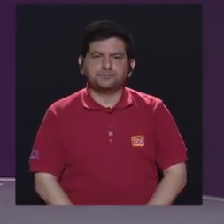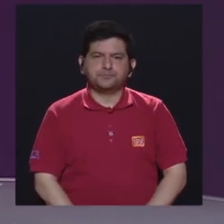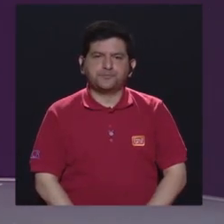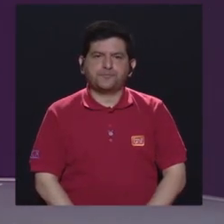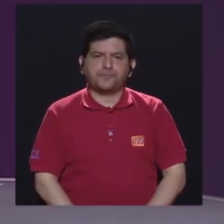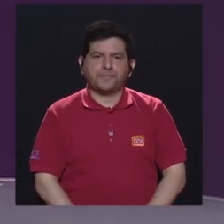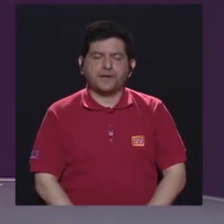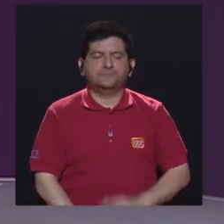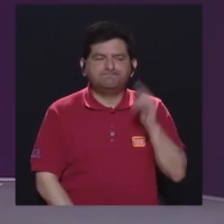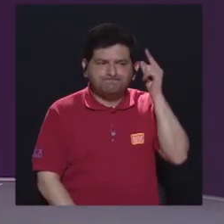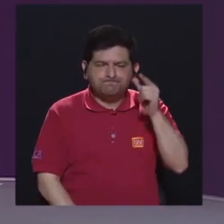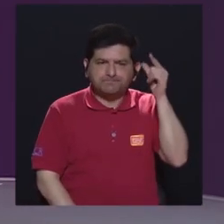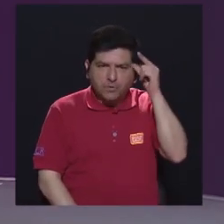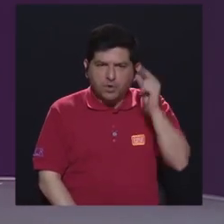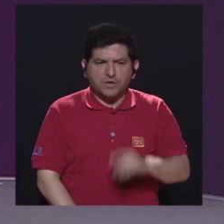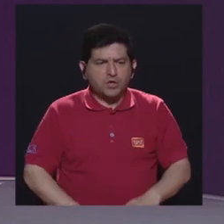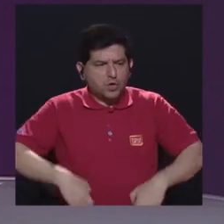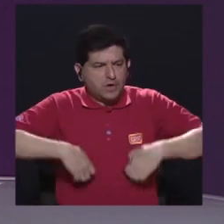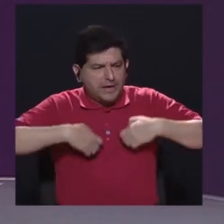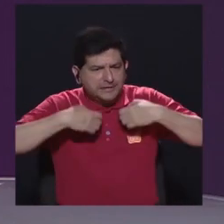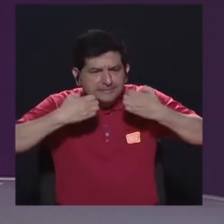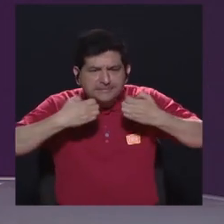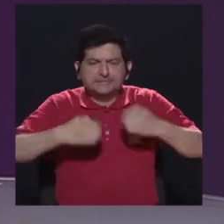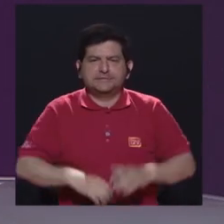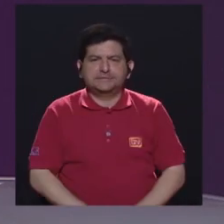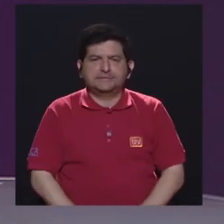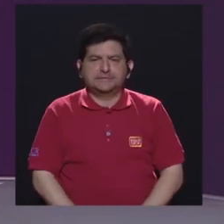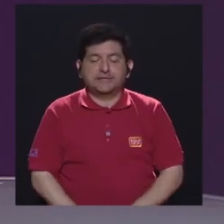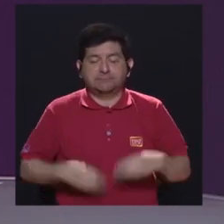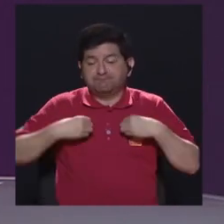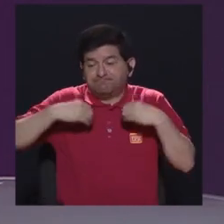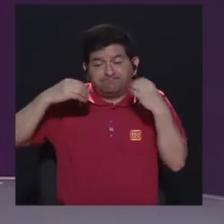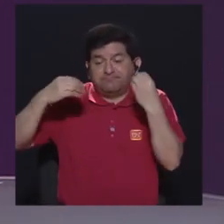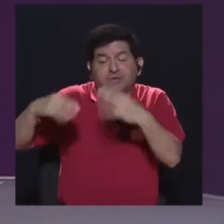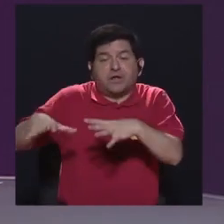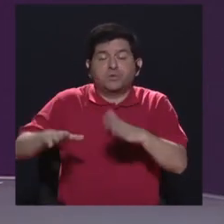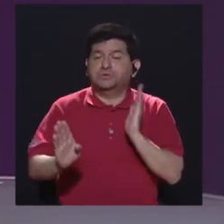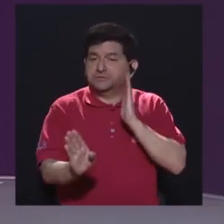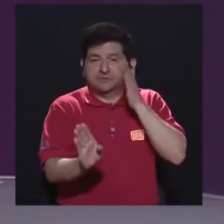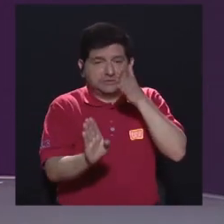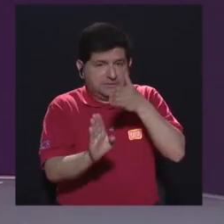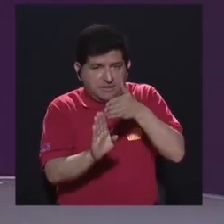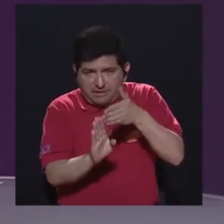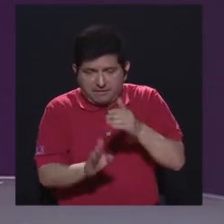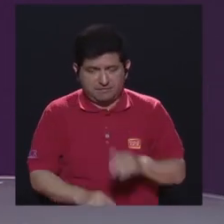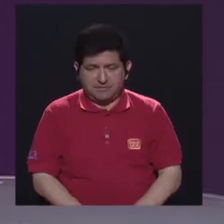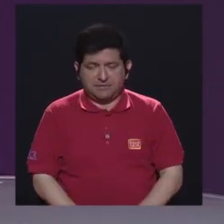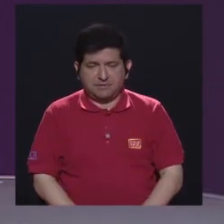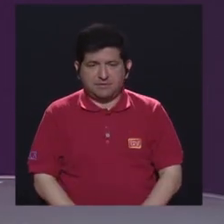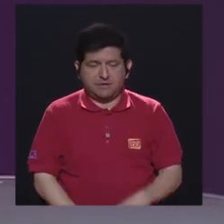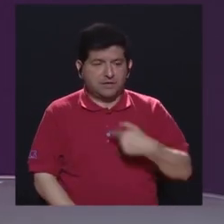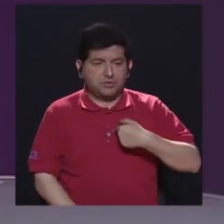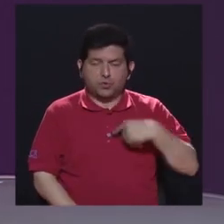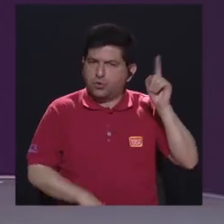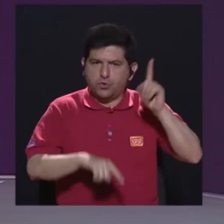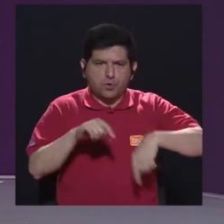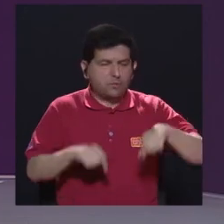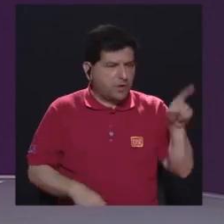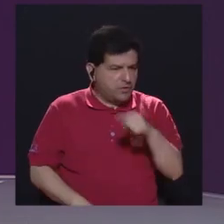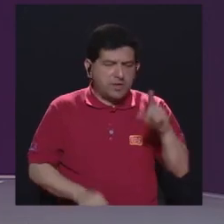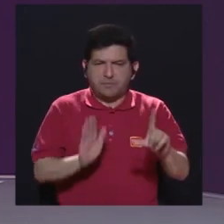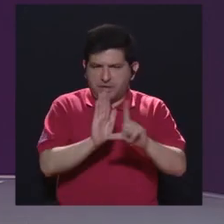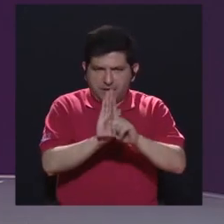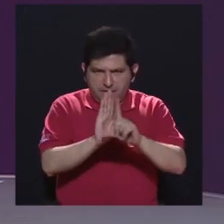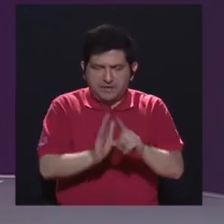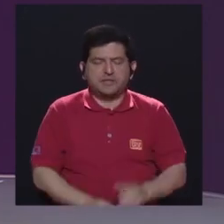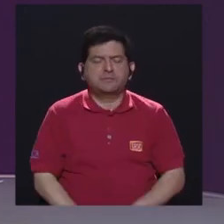que sin lugar a dudas hay como, al menos tengo una renuncia directa sin poder deslegitimar el trabajo